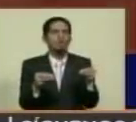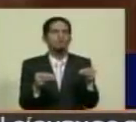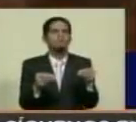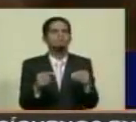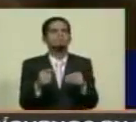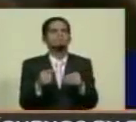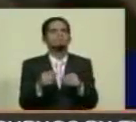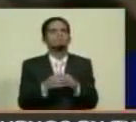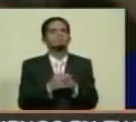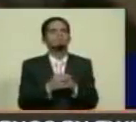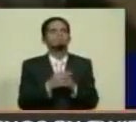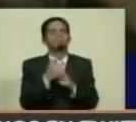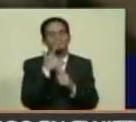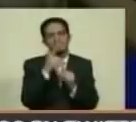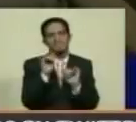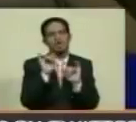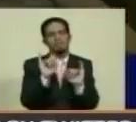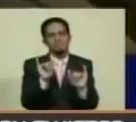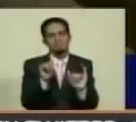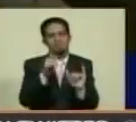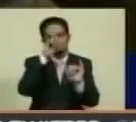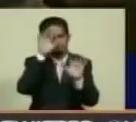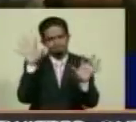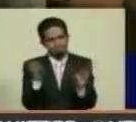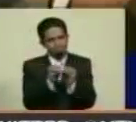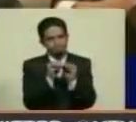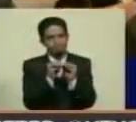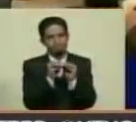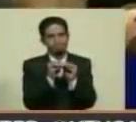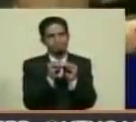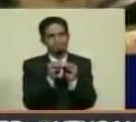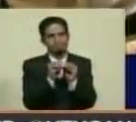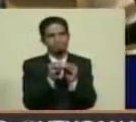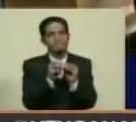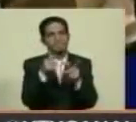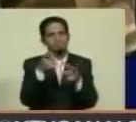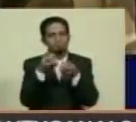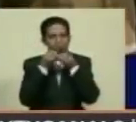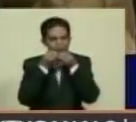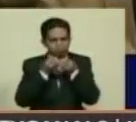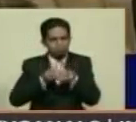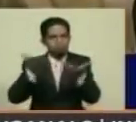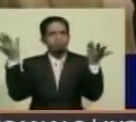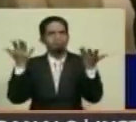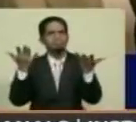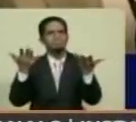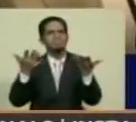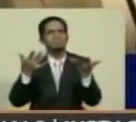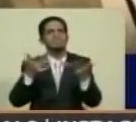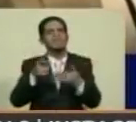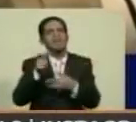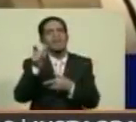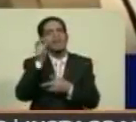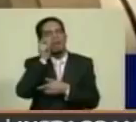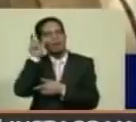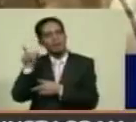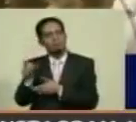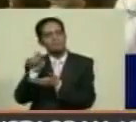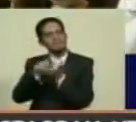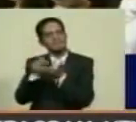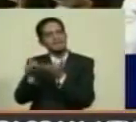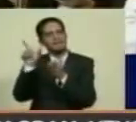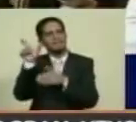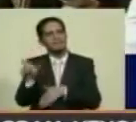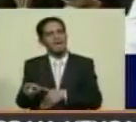cifras similares. Esa fue una de las conclusiones que entiendo yo hizo pública el señor secretario de Estado